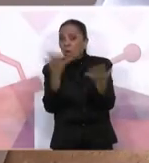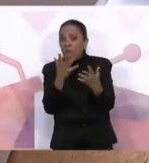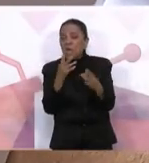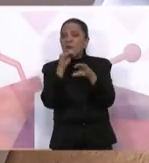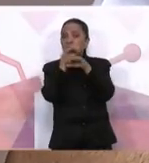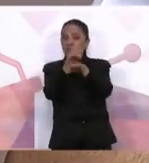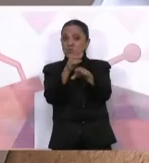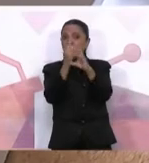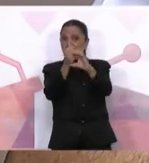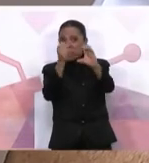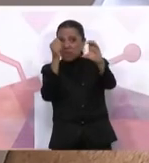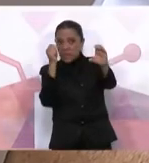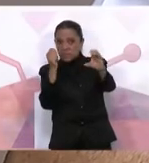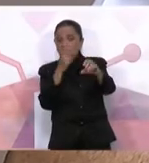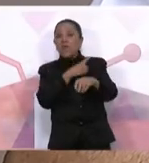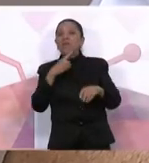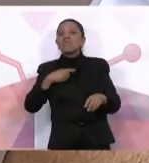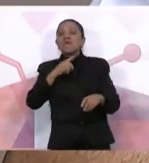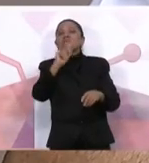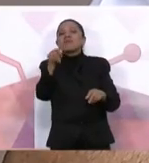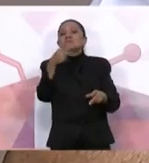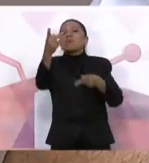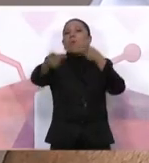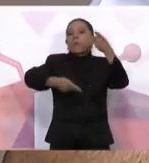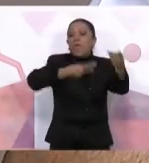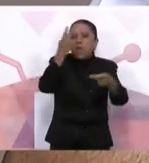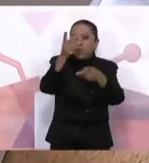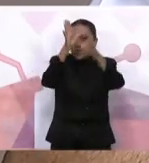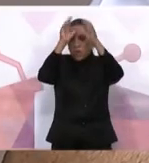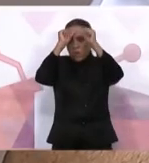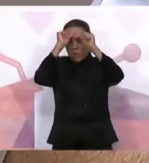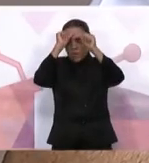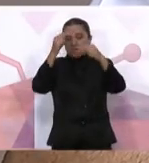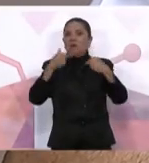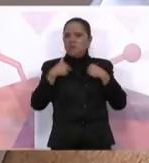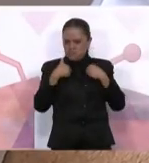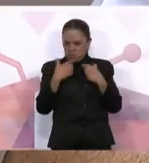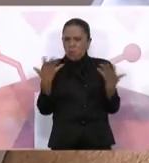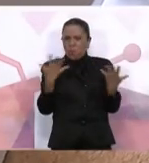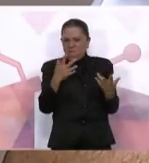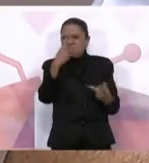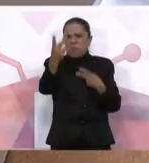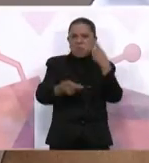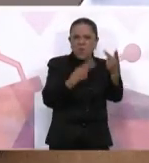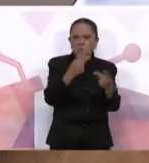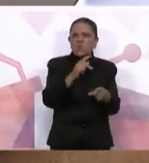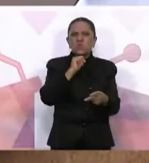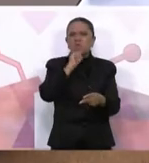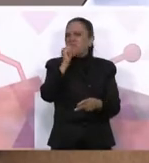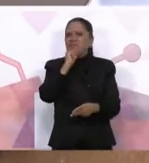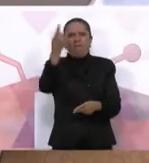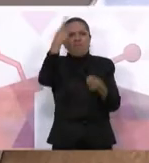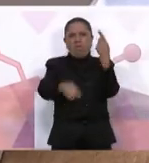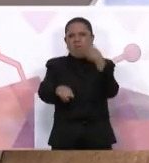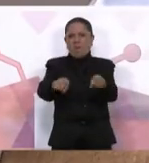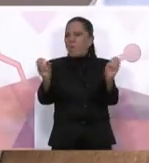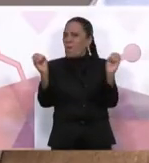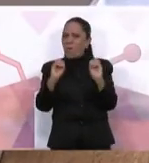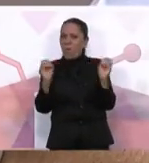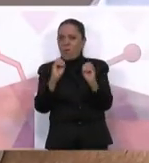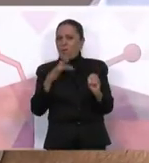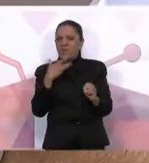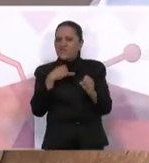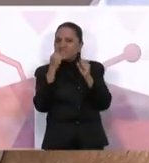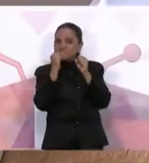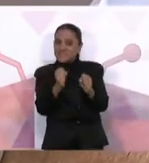con consensos voy a hacer el gran creador de los consensos nada impuesto estoy convencido de que si